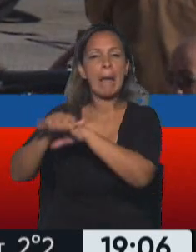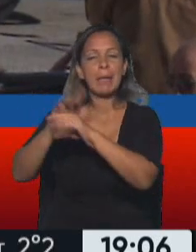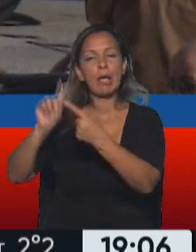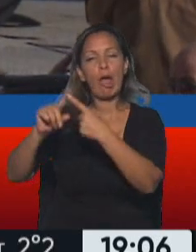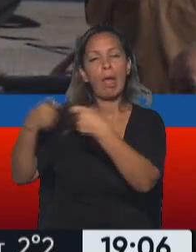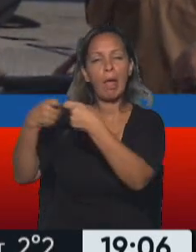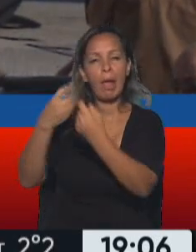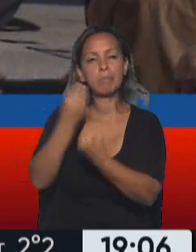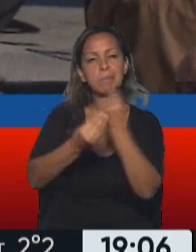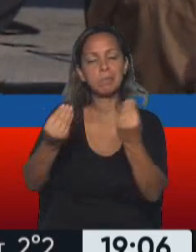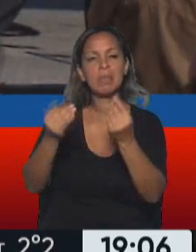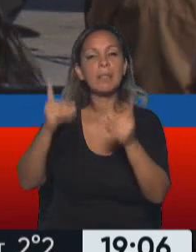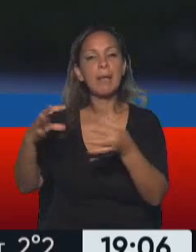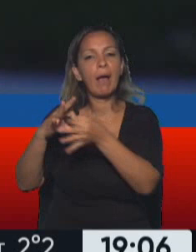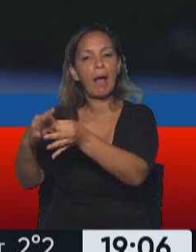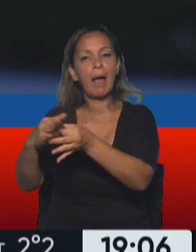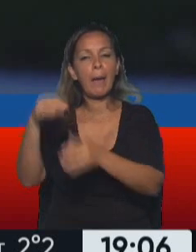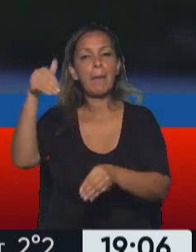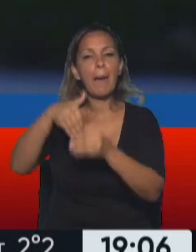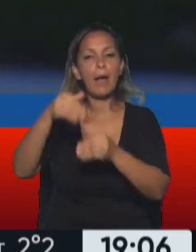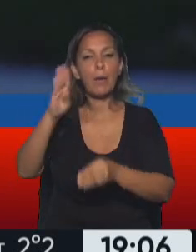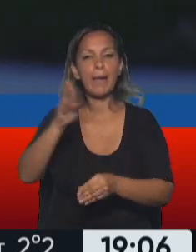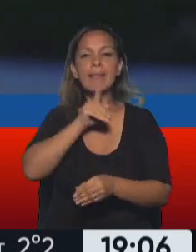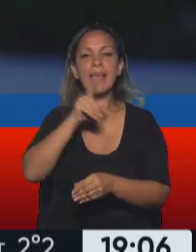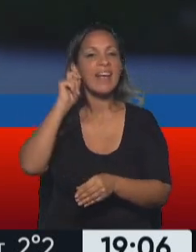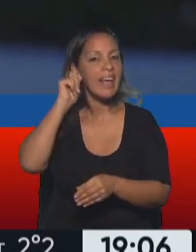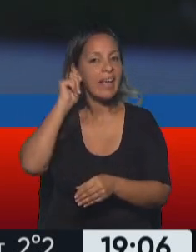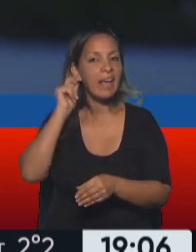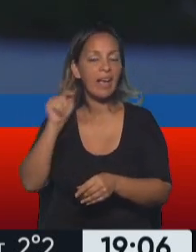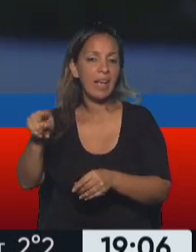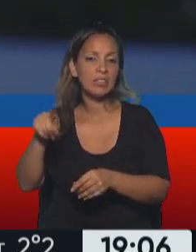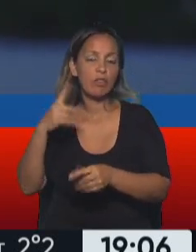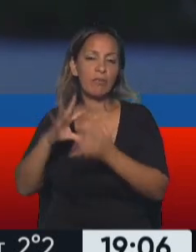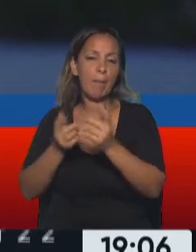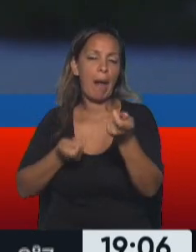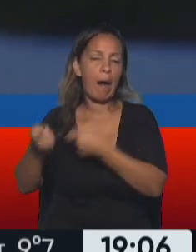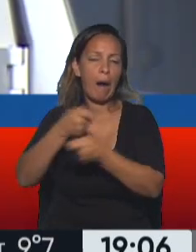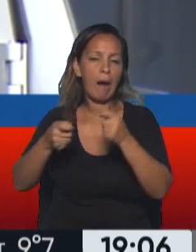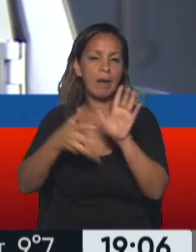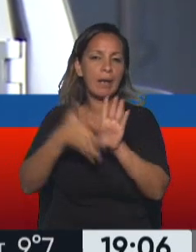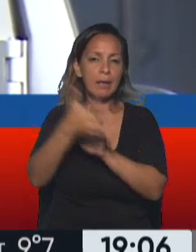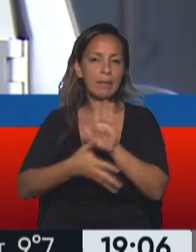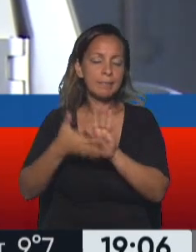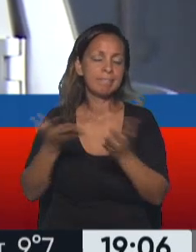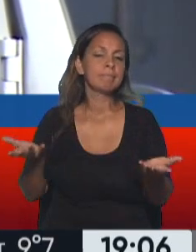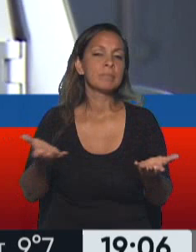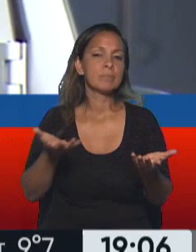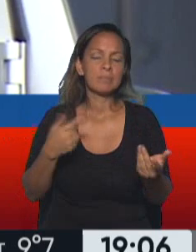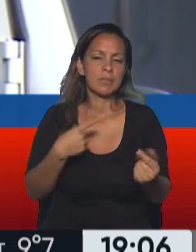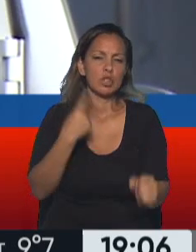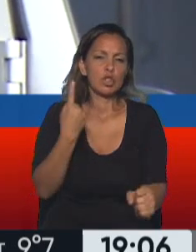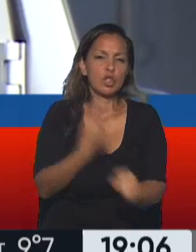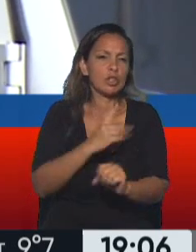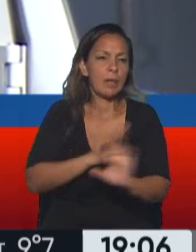con intervención de un banco, el BTG, que es un banco que financia a la derecha en Latinoamérica. Estoy convencido que Cámara no se puede